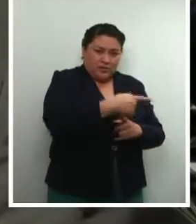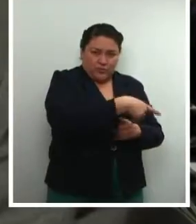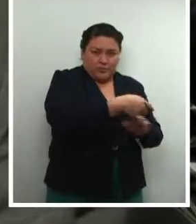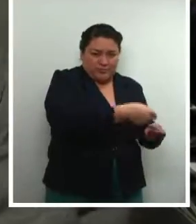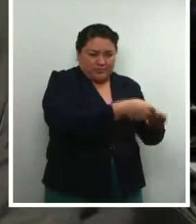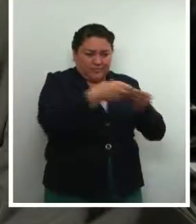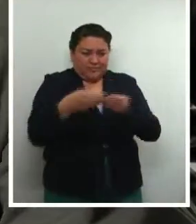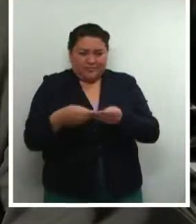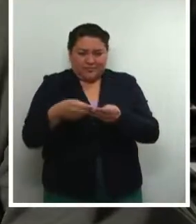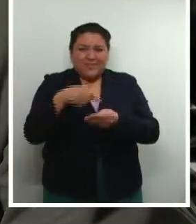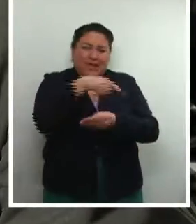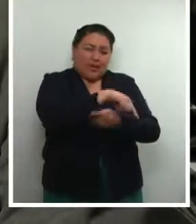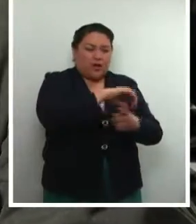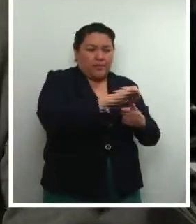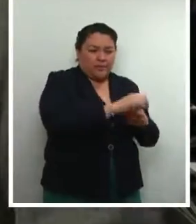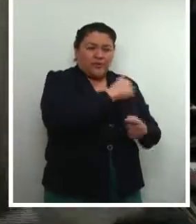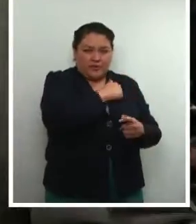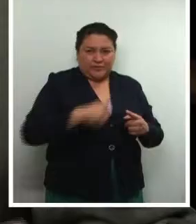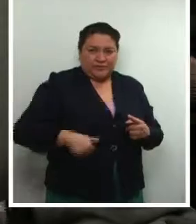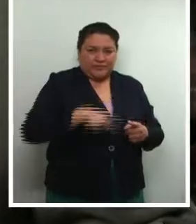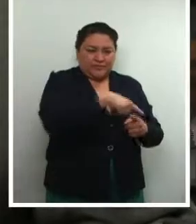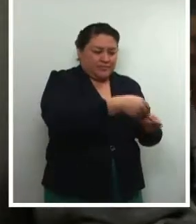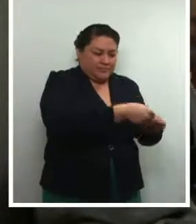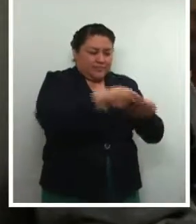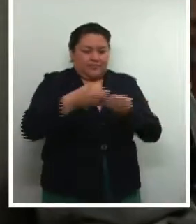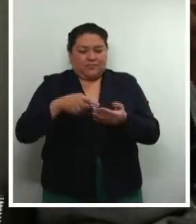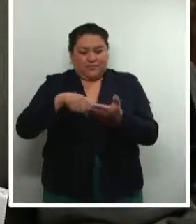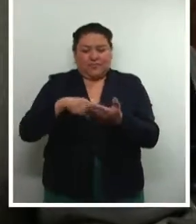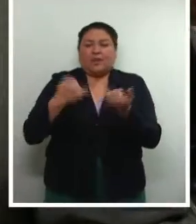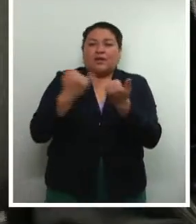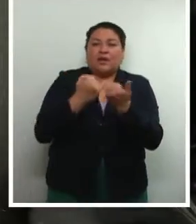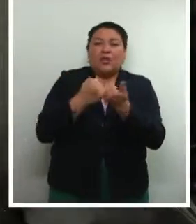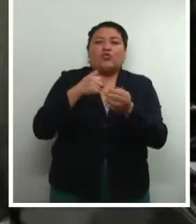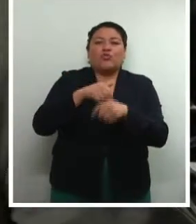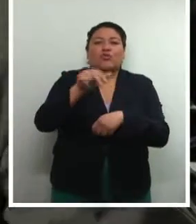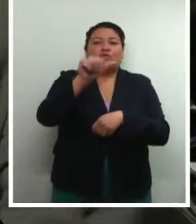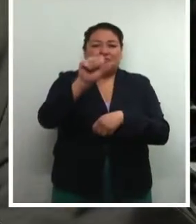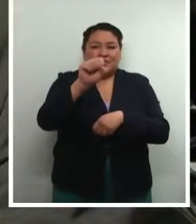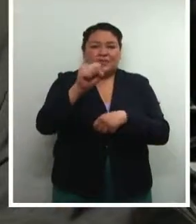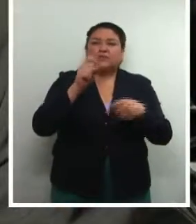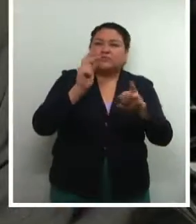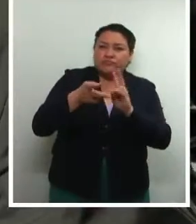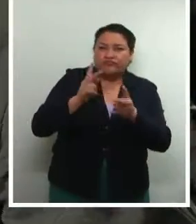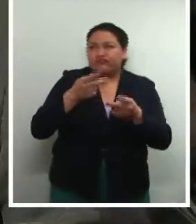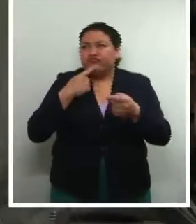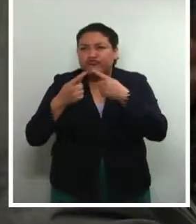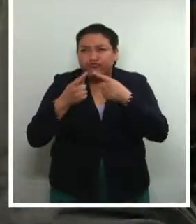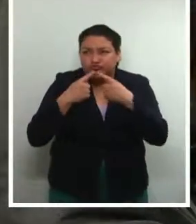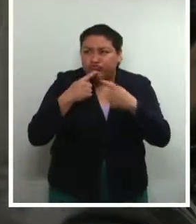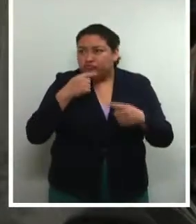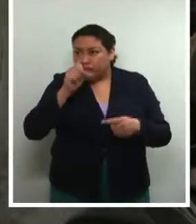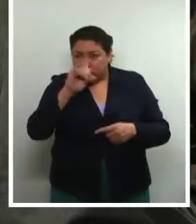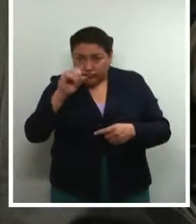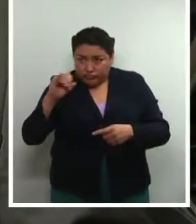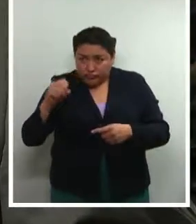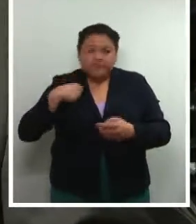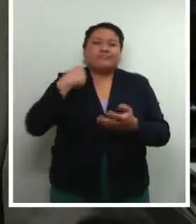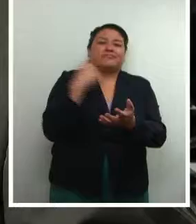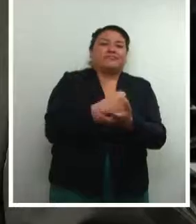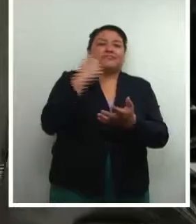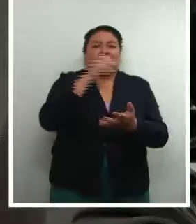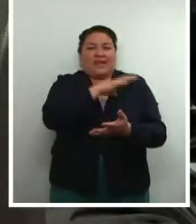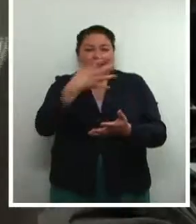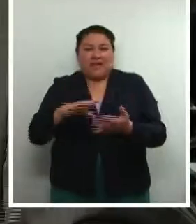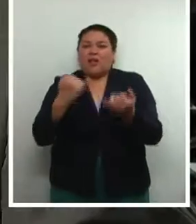de Alcaldías, que también se aprobó en lo general y en lo particular. Se continuó con la discusión de